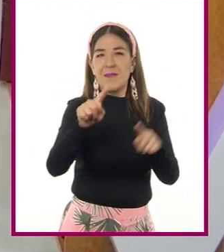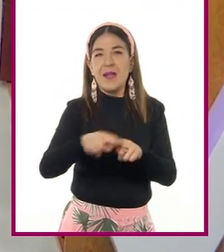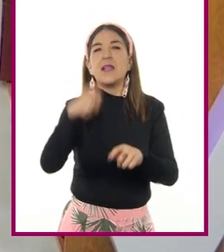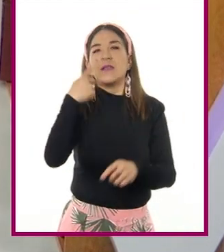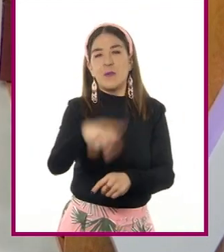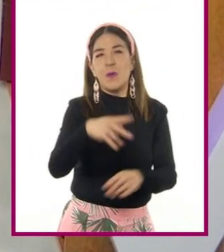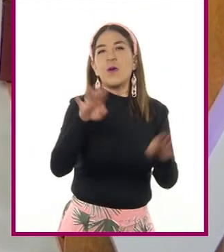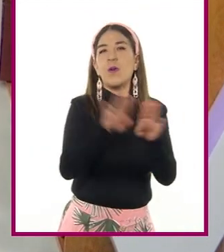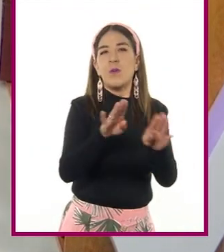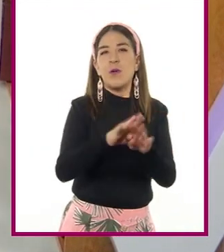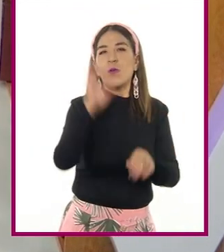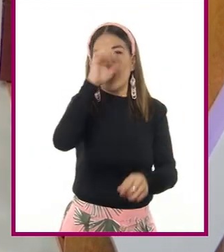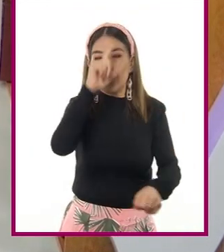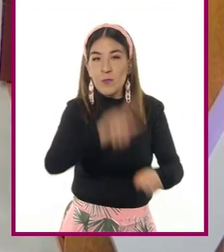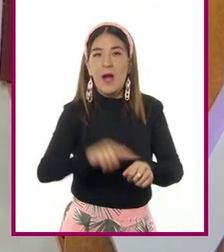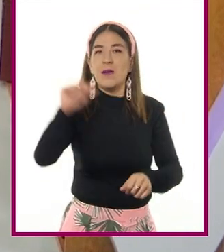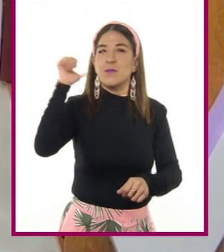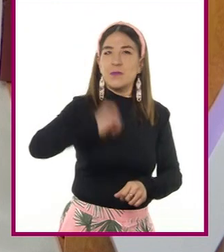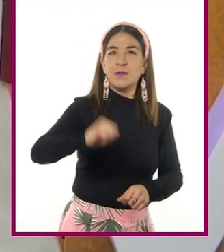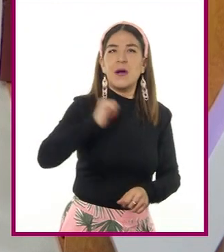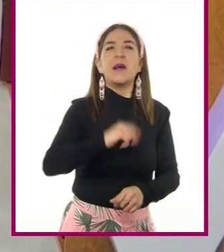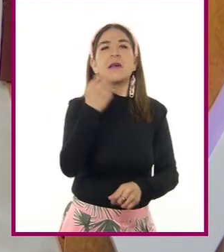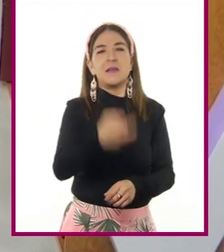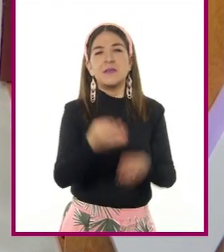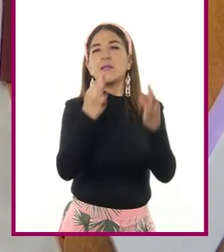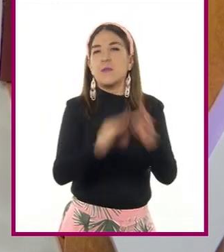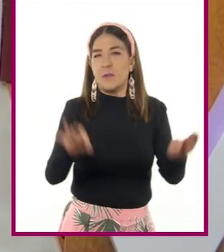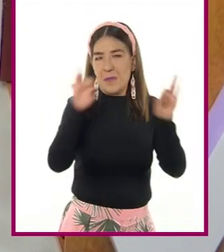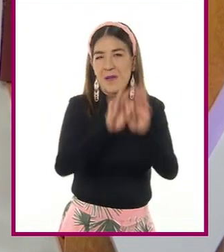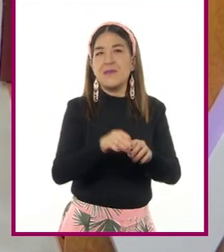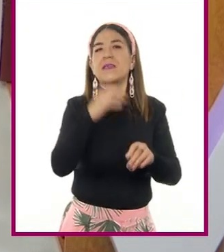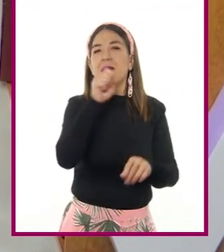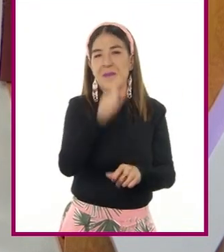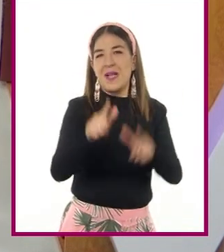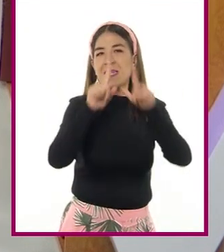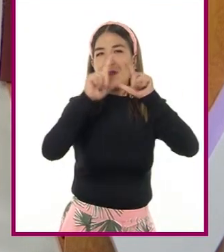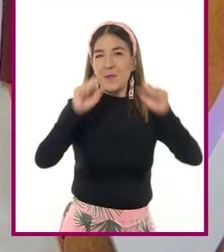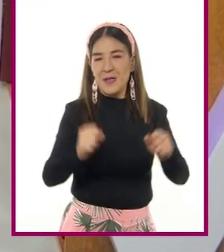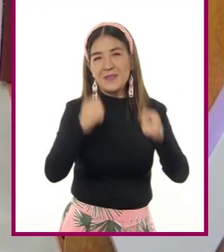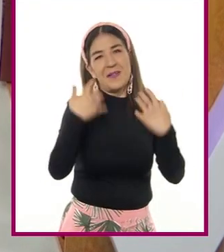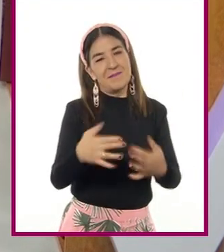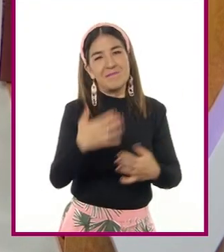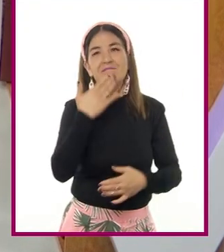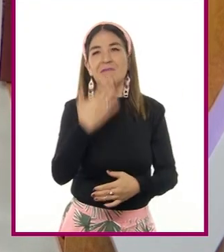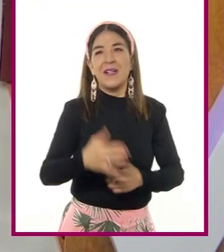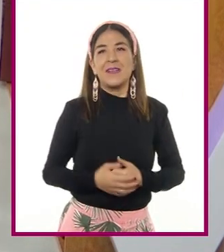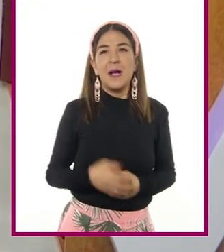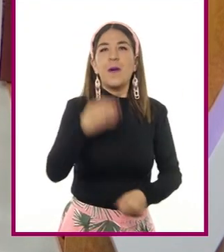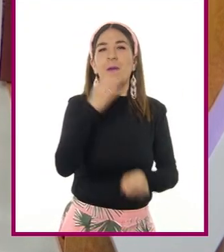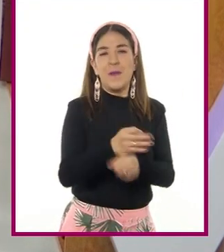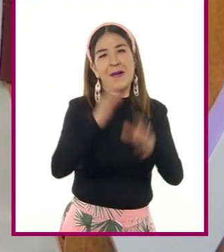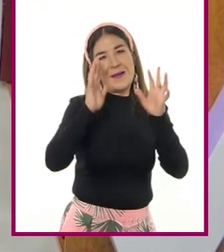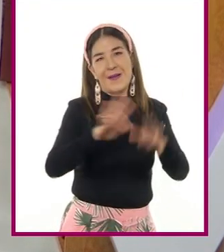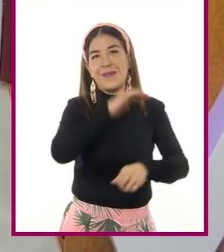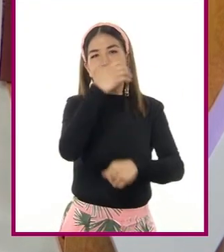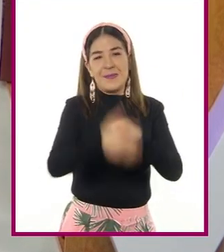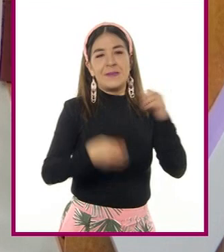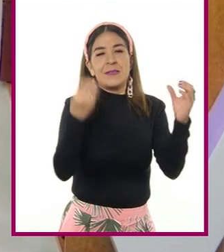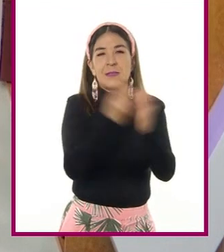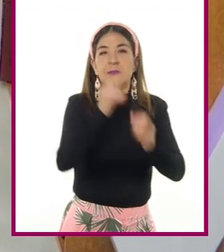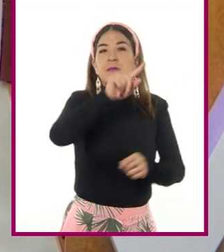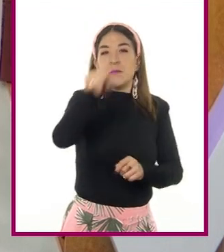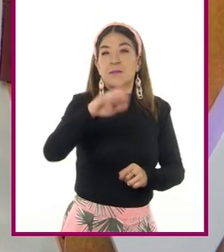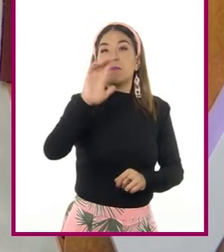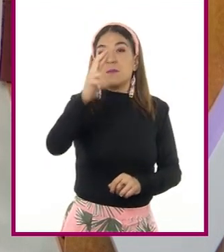riqueza cultural y étnica, tenemos una gran riqueza lingüística. Bien, llegamos al final de la sesión.